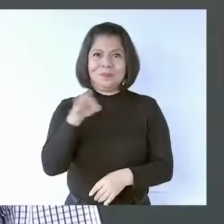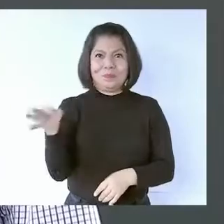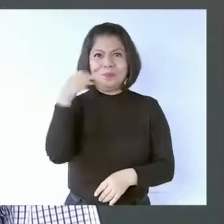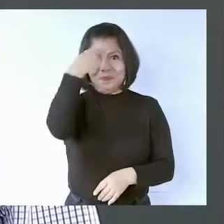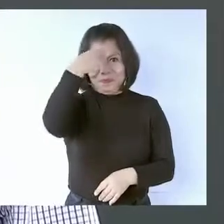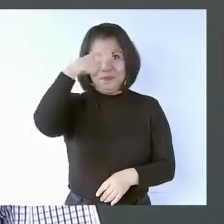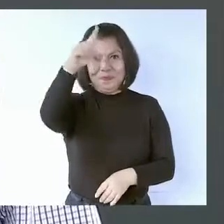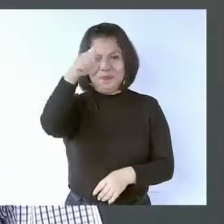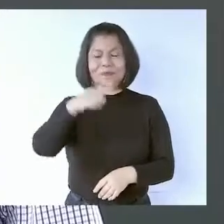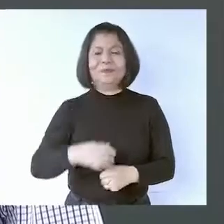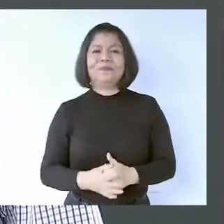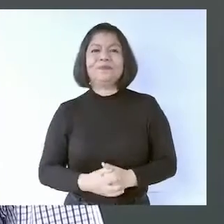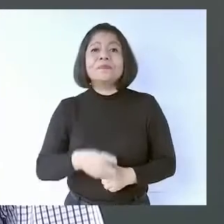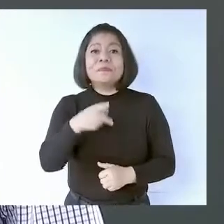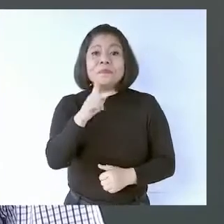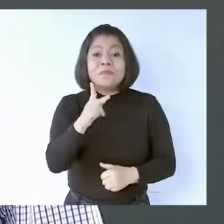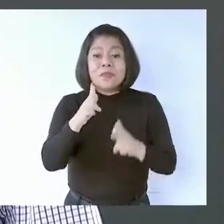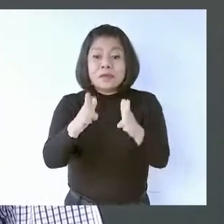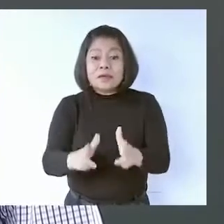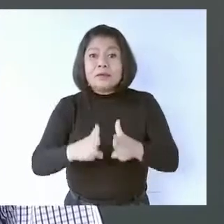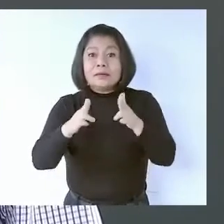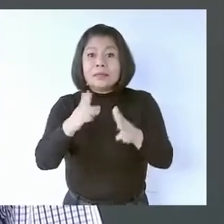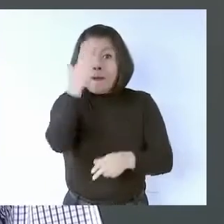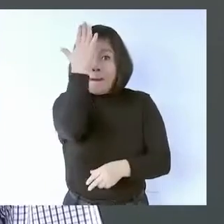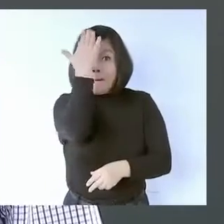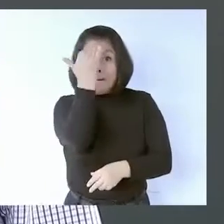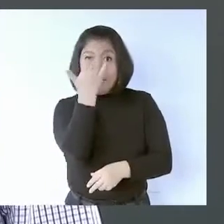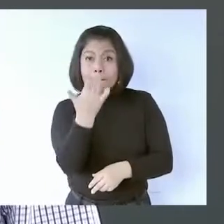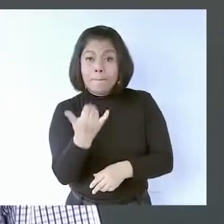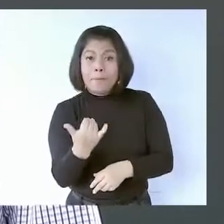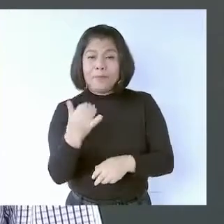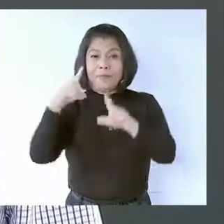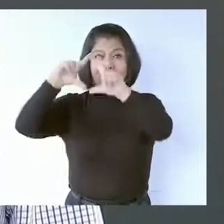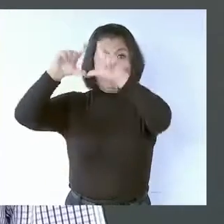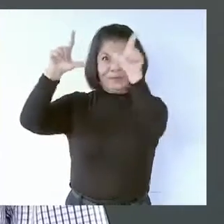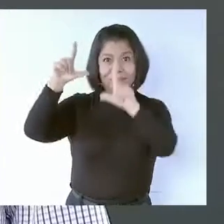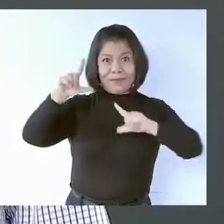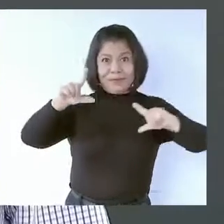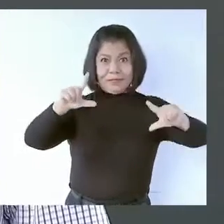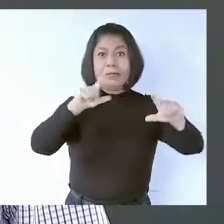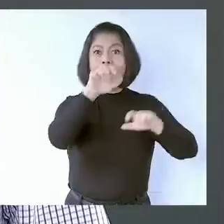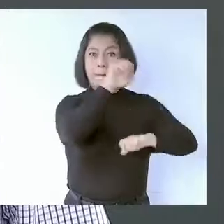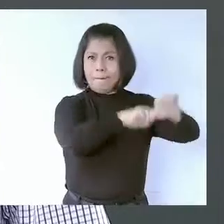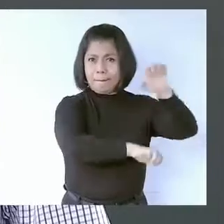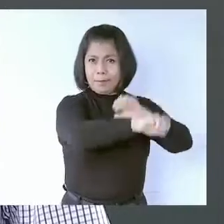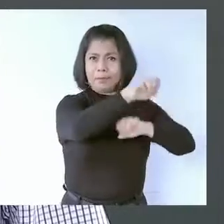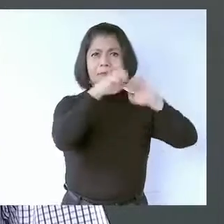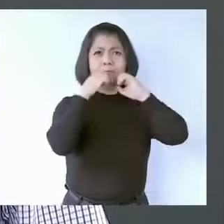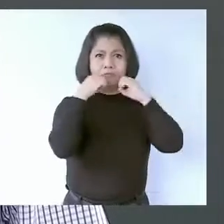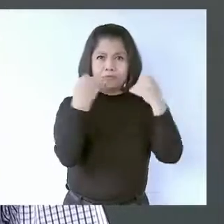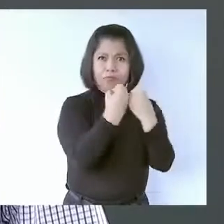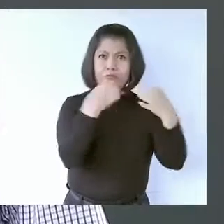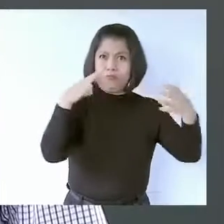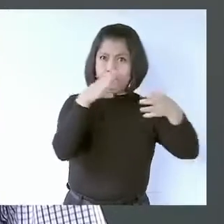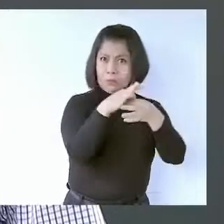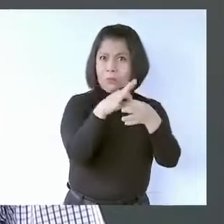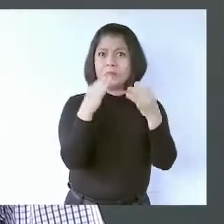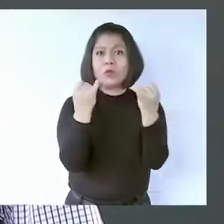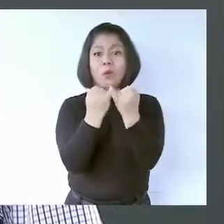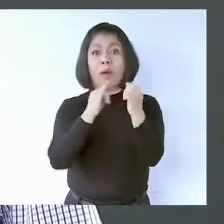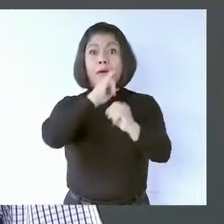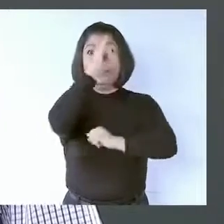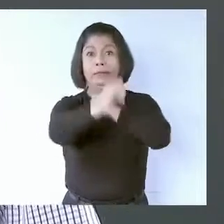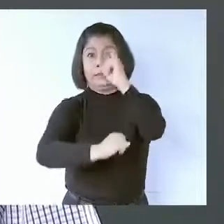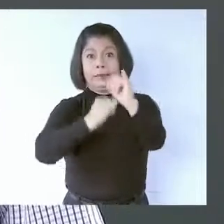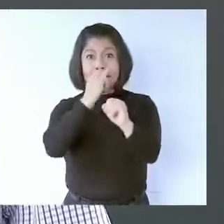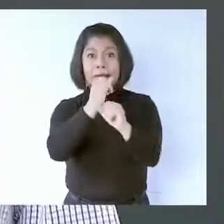hace en conjunto con diversos organismos nacionales e internacionales que hacen de él uno de los proyectos de infraestructura más importantes del